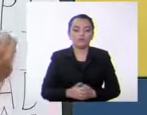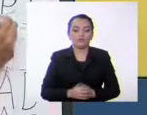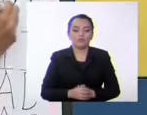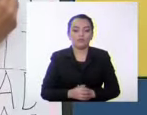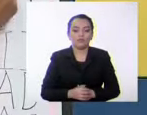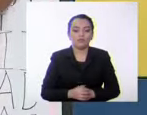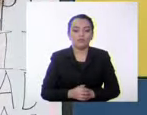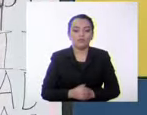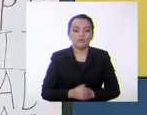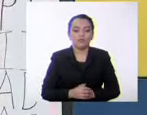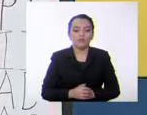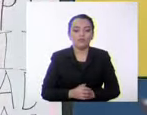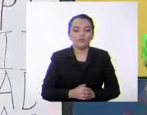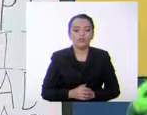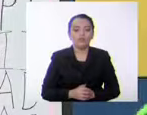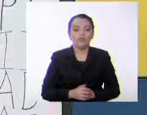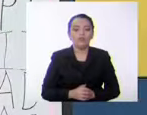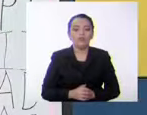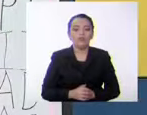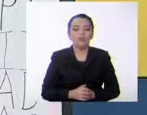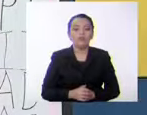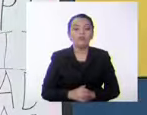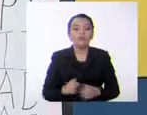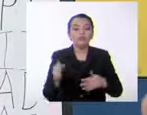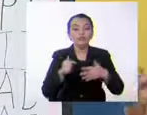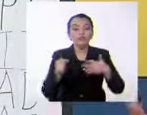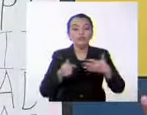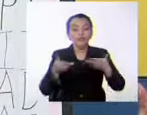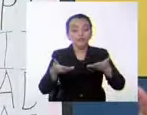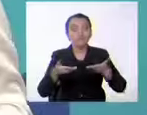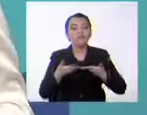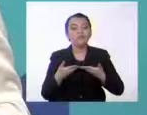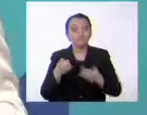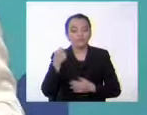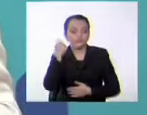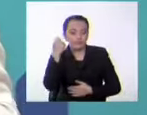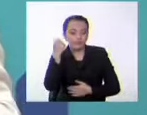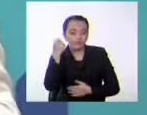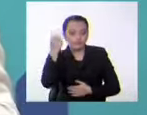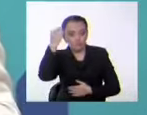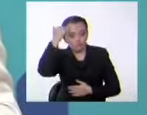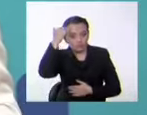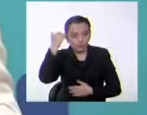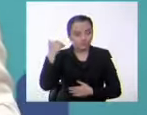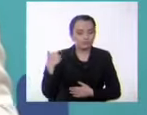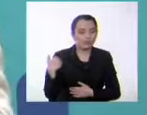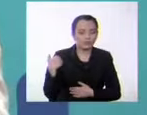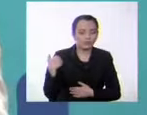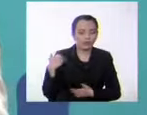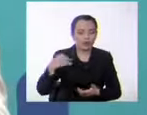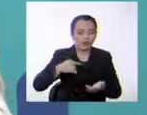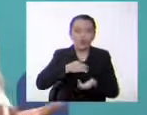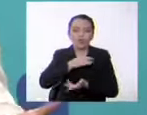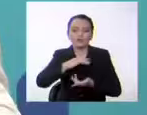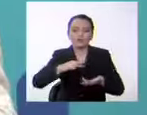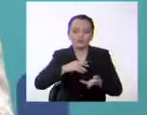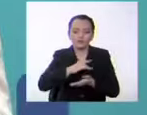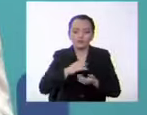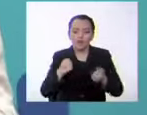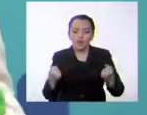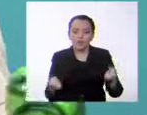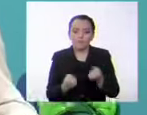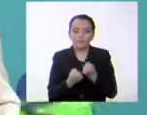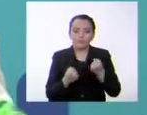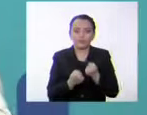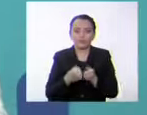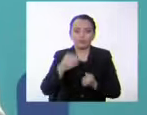estudiar, perfecto. Es un derecho muy importante, Luis. Claro. El hecho de ser mujeres científicas, cuánto aporte han dado a la nación. Al desarrollo,